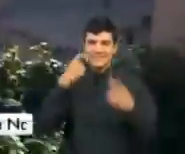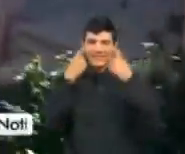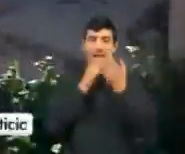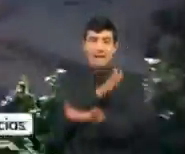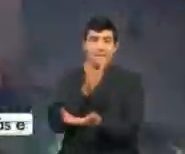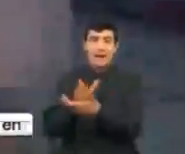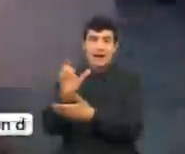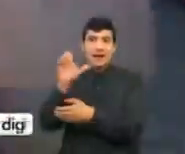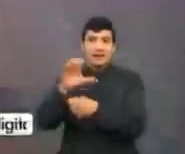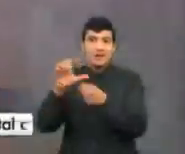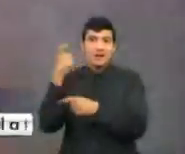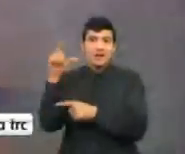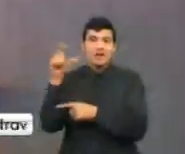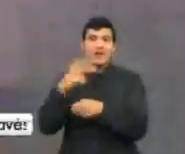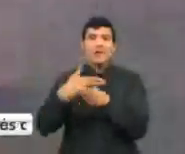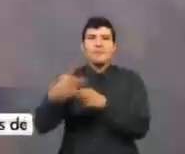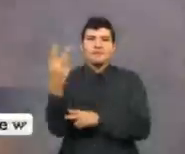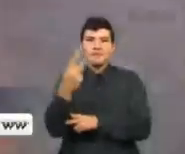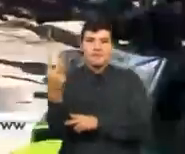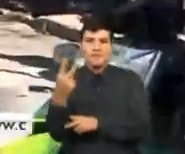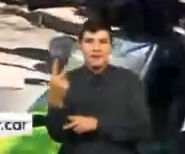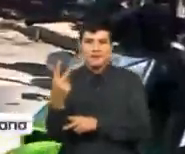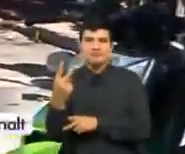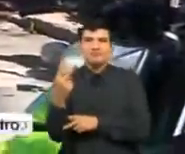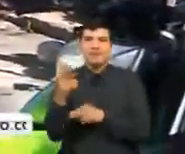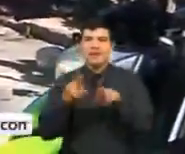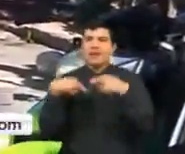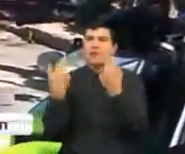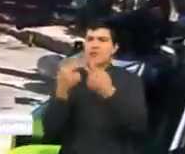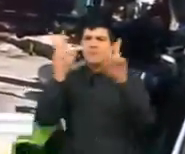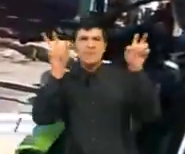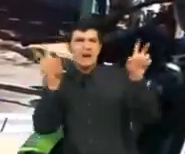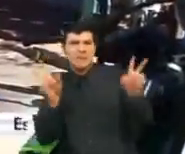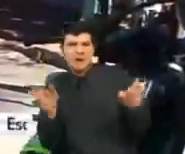de Cúcuta el próximo viernes y tocar por supuesto los temas de inseguridad que se vienen presentando.